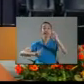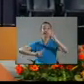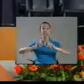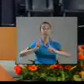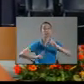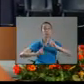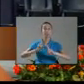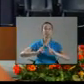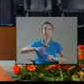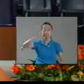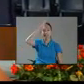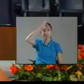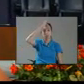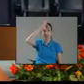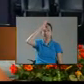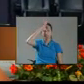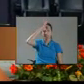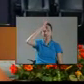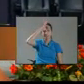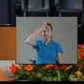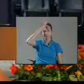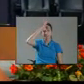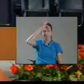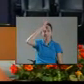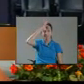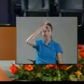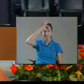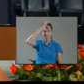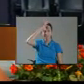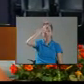Hermano, con las dos, así le hizo.